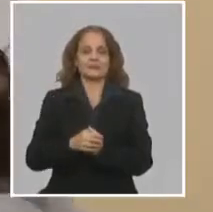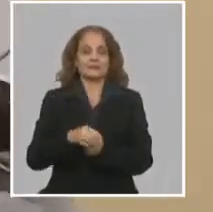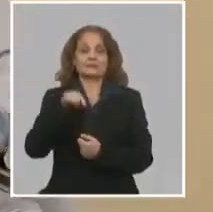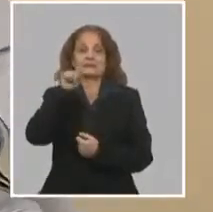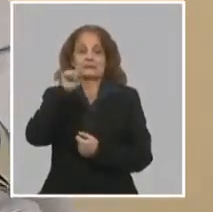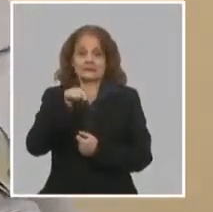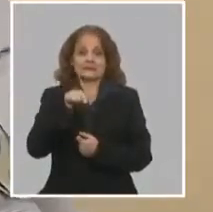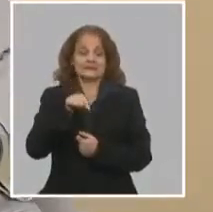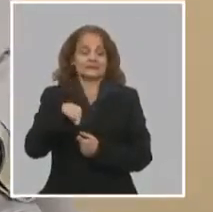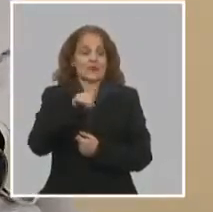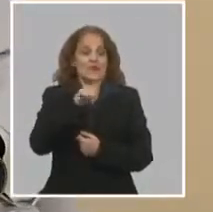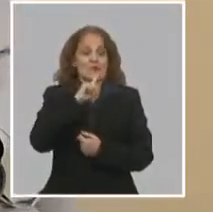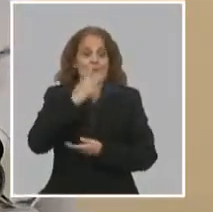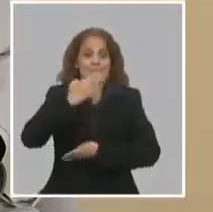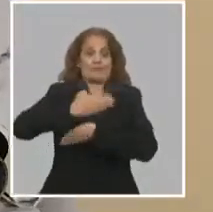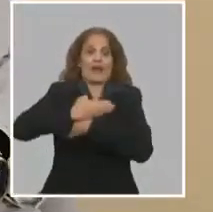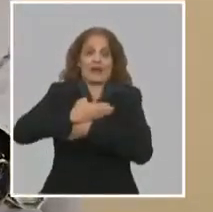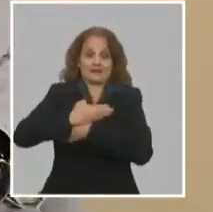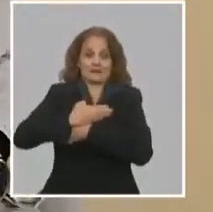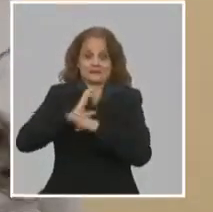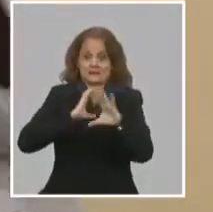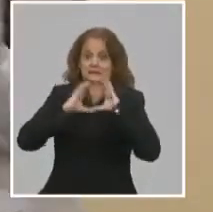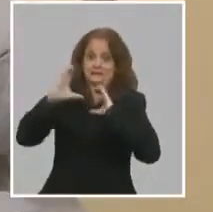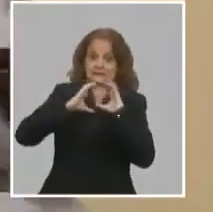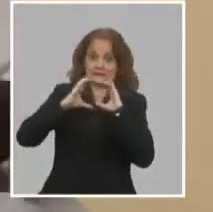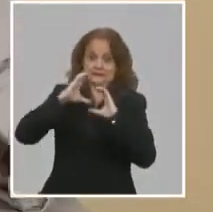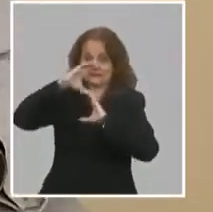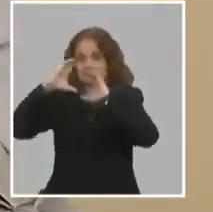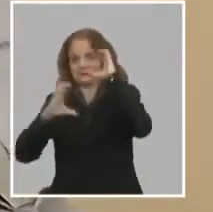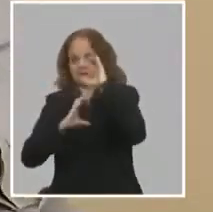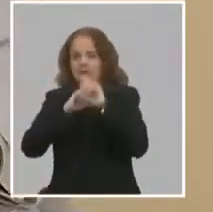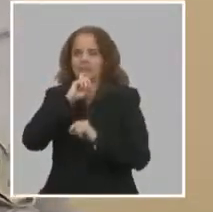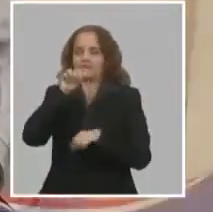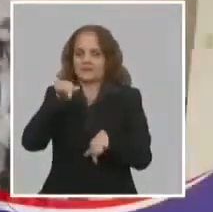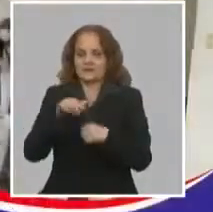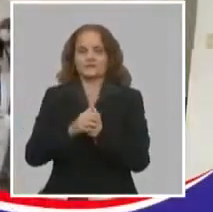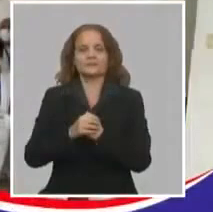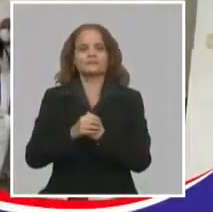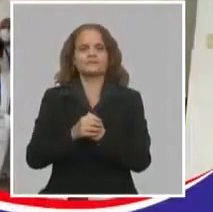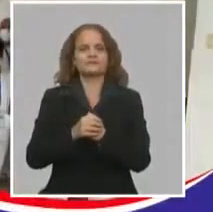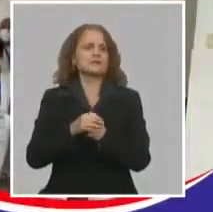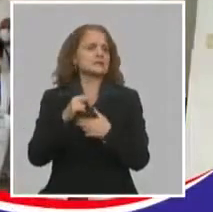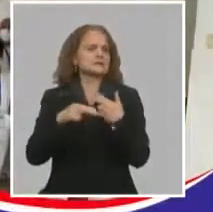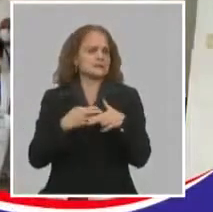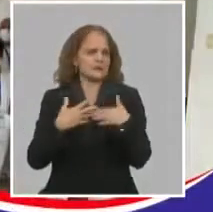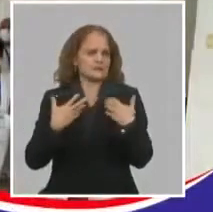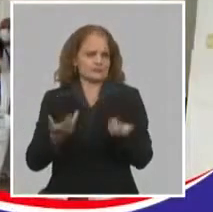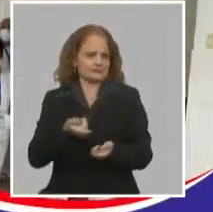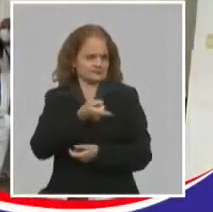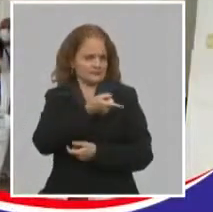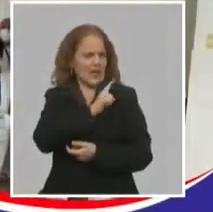otra barrera importante que tuvimos que romper. ¿Qué hicimos? Y ya lo habíamos dicho anteriormente,